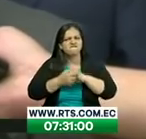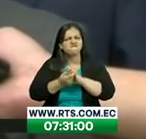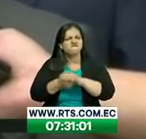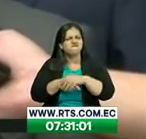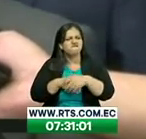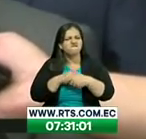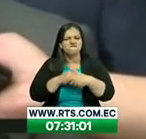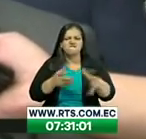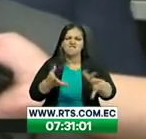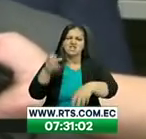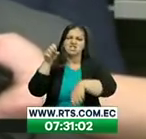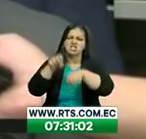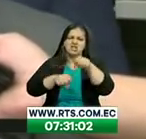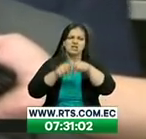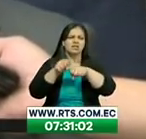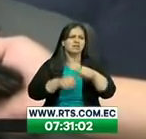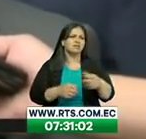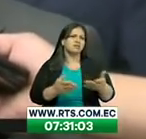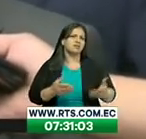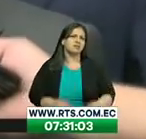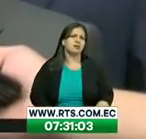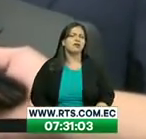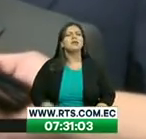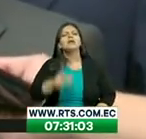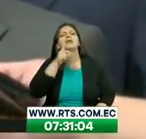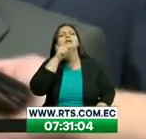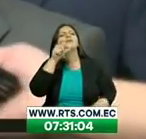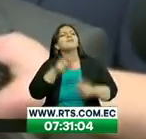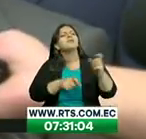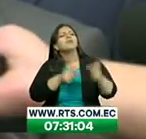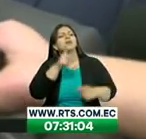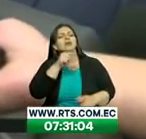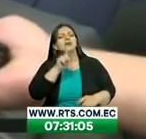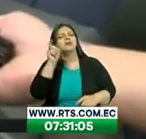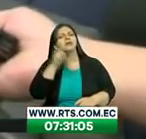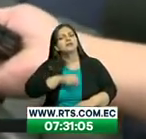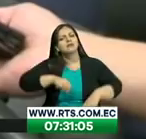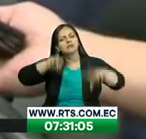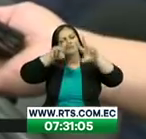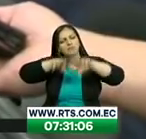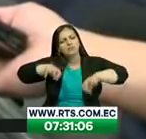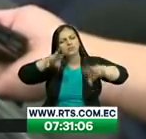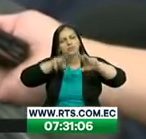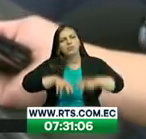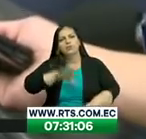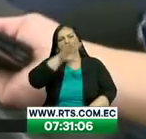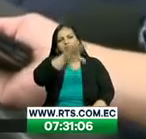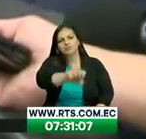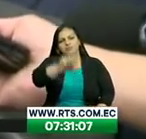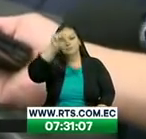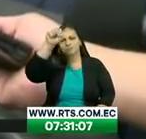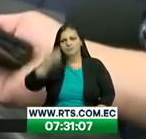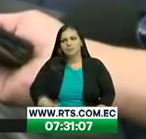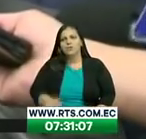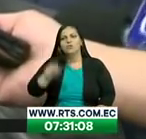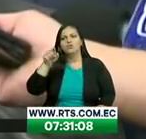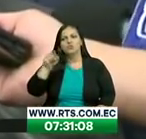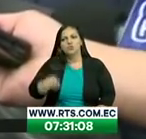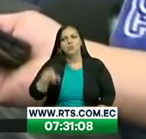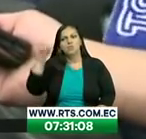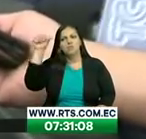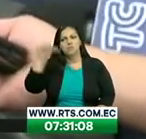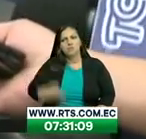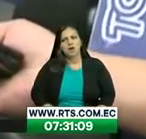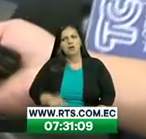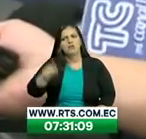ciudad, necesitamos que se aclaren a través de las autoridades qué otros intereses hubo